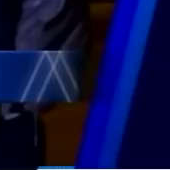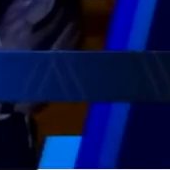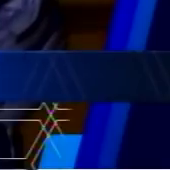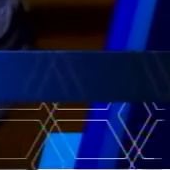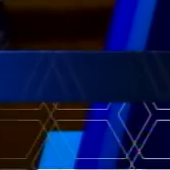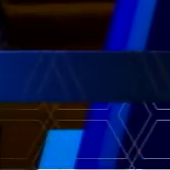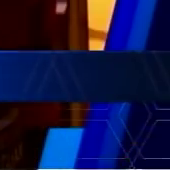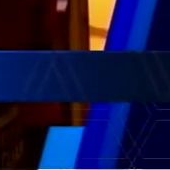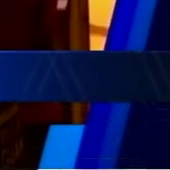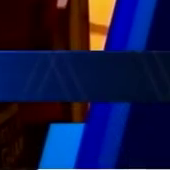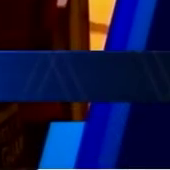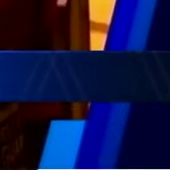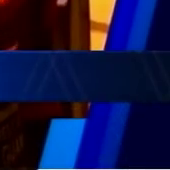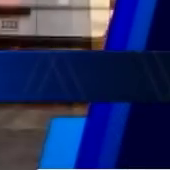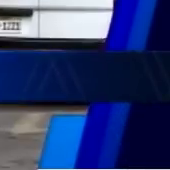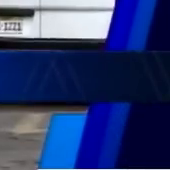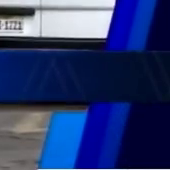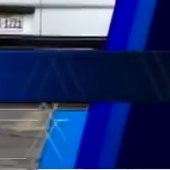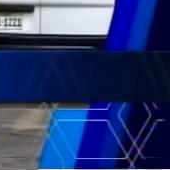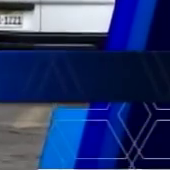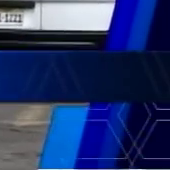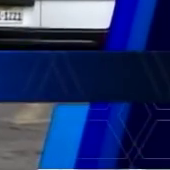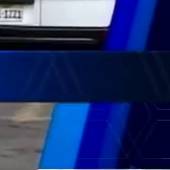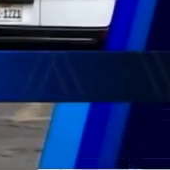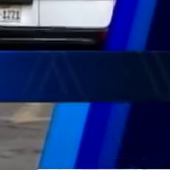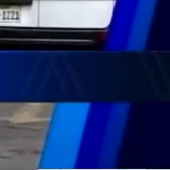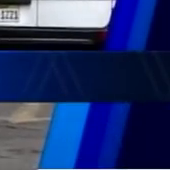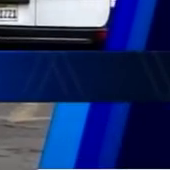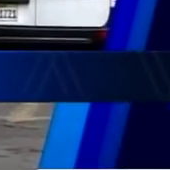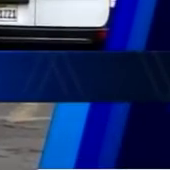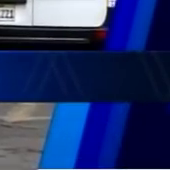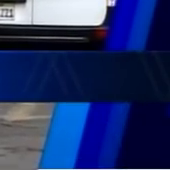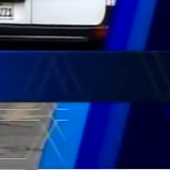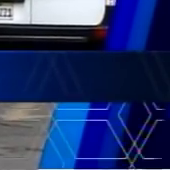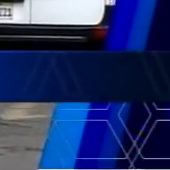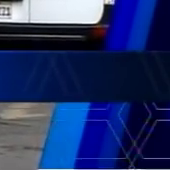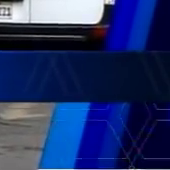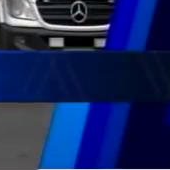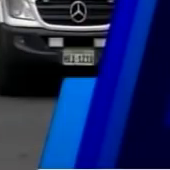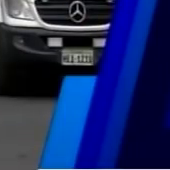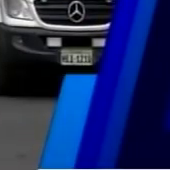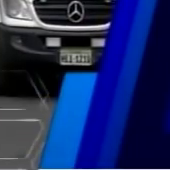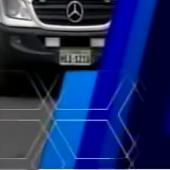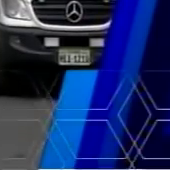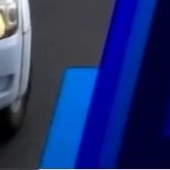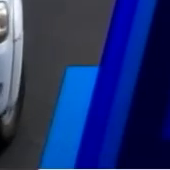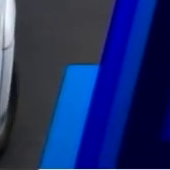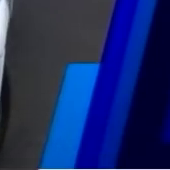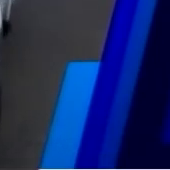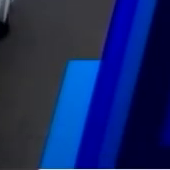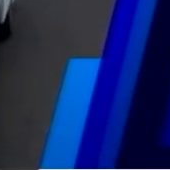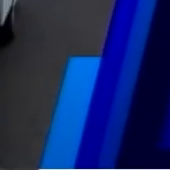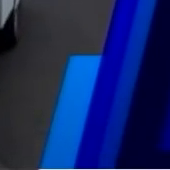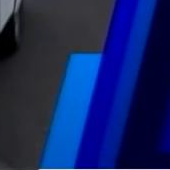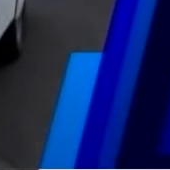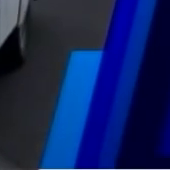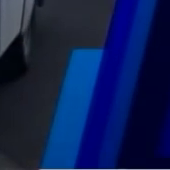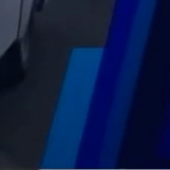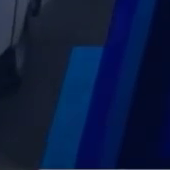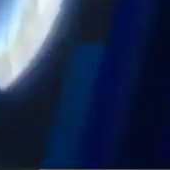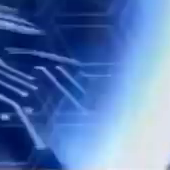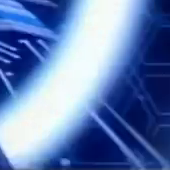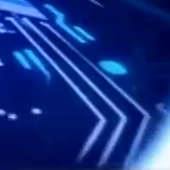Al menos 4 adultos y 122 niños fueron ingresados a un hospital por intoxicación.